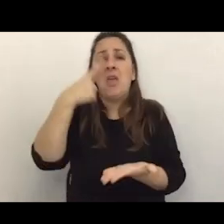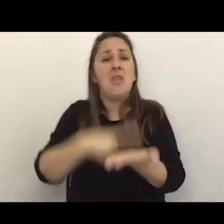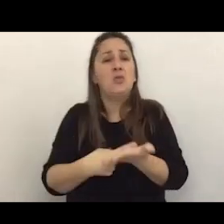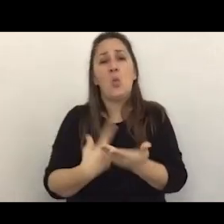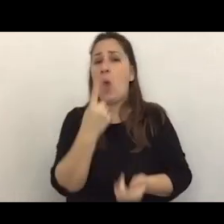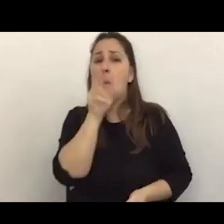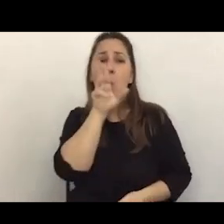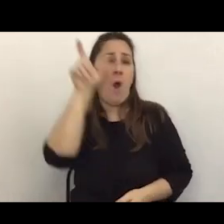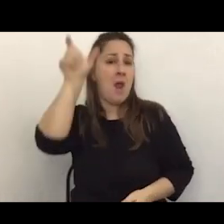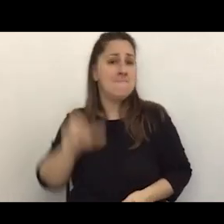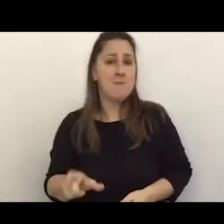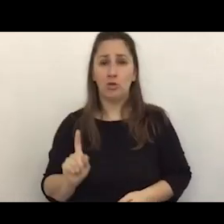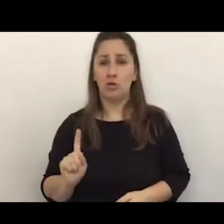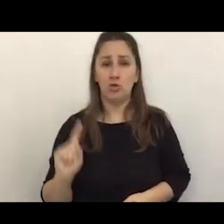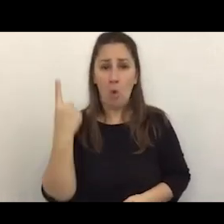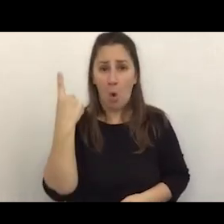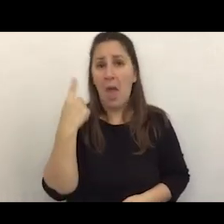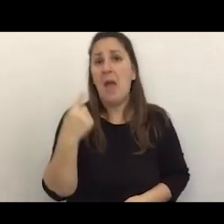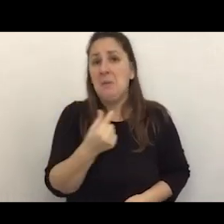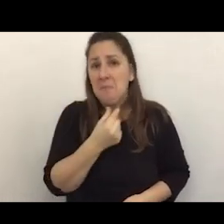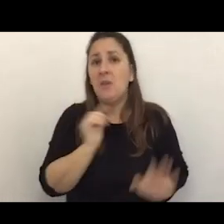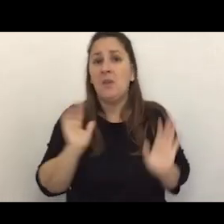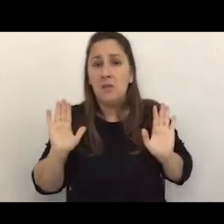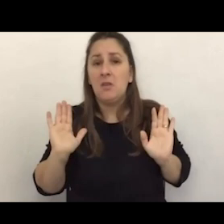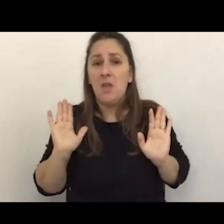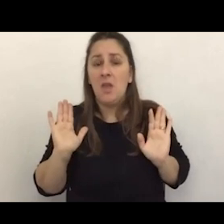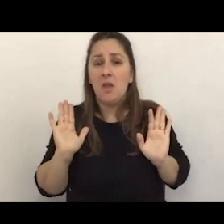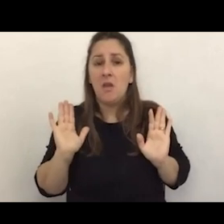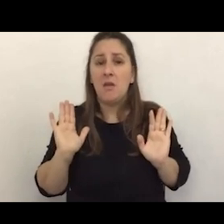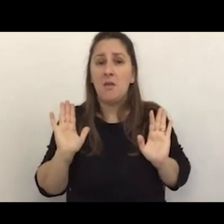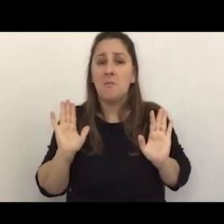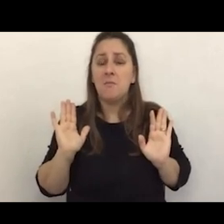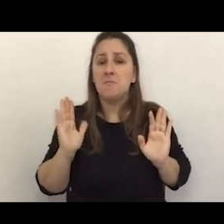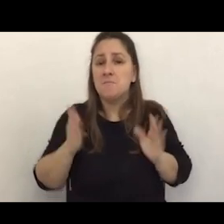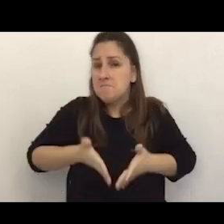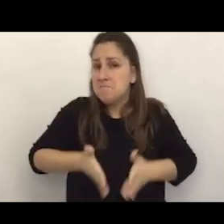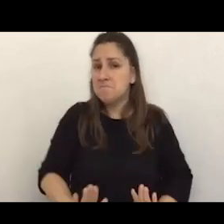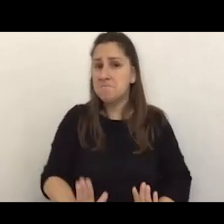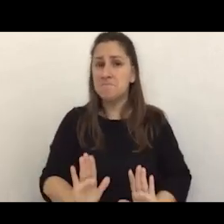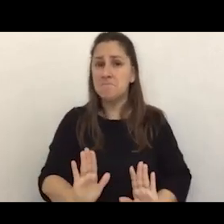sola que quiere dar a luz.